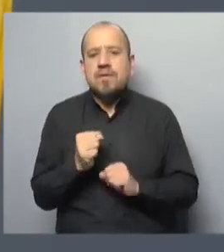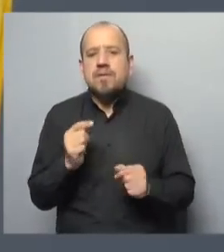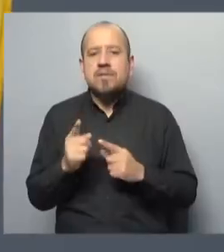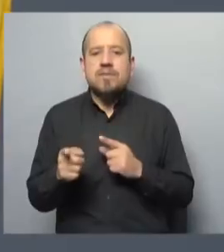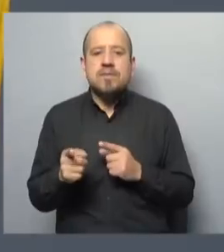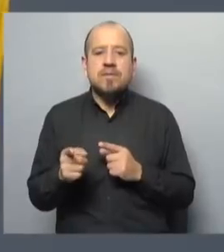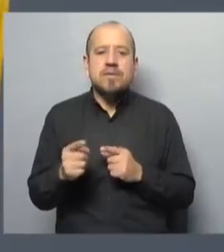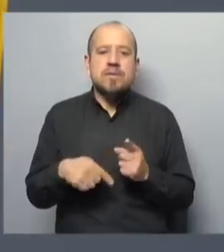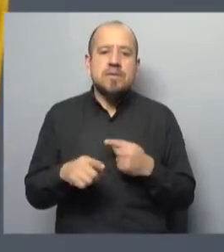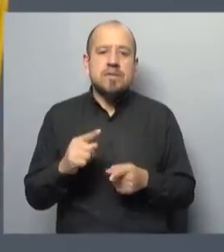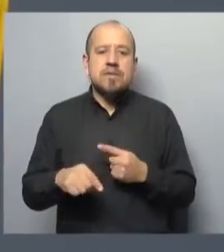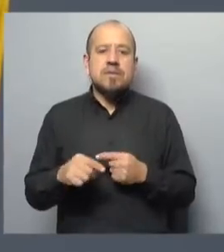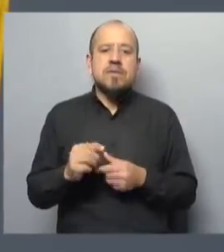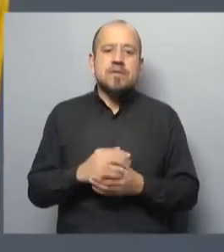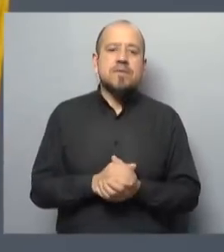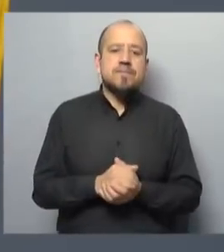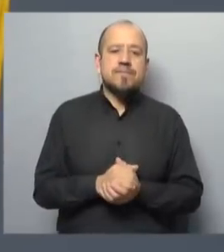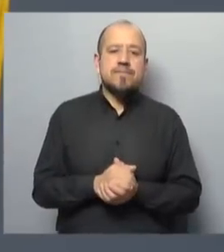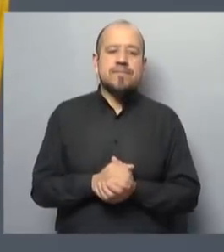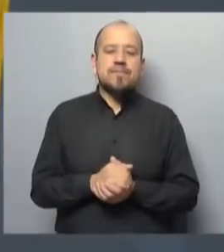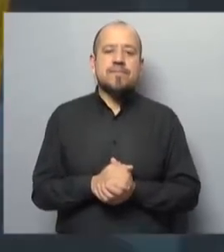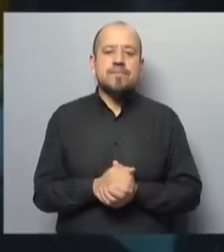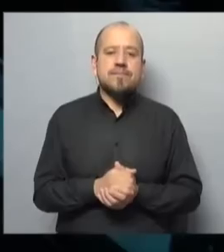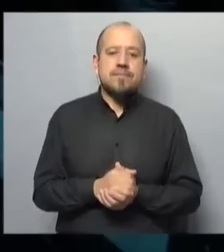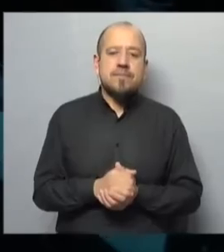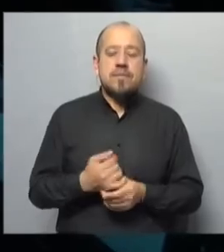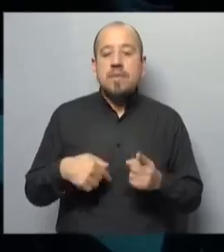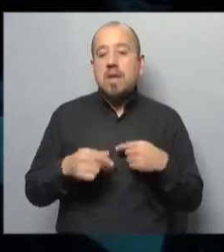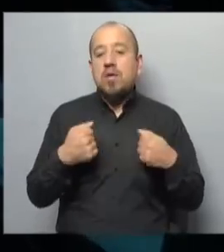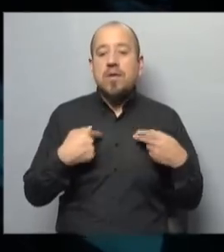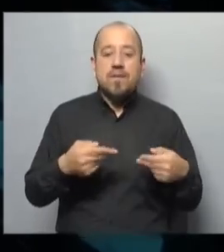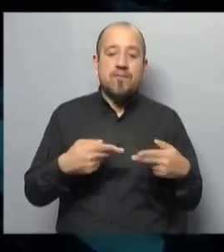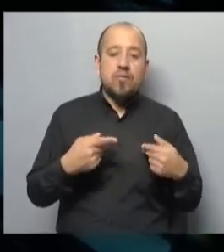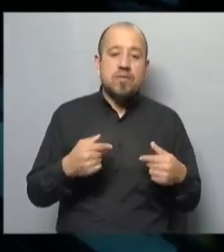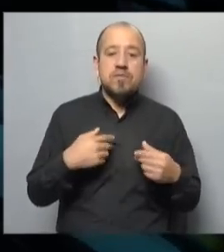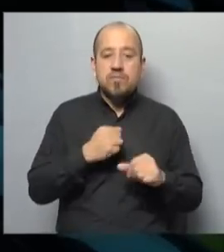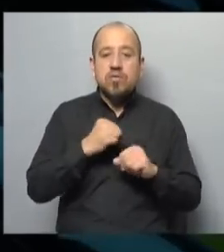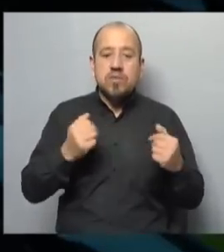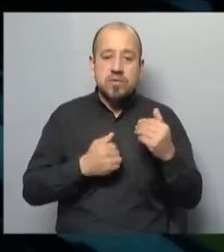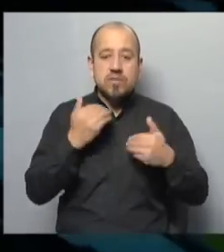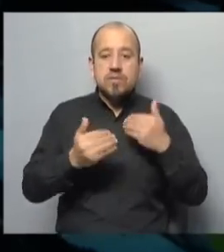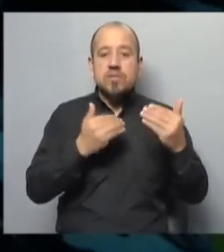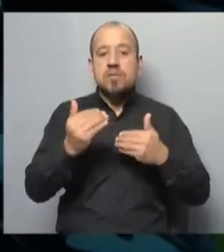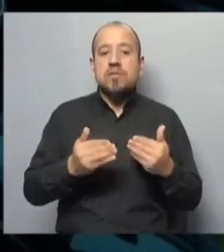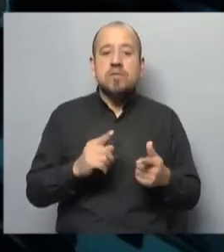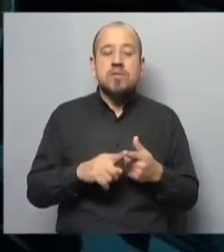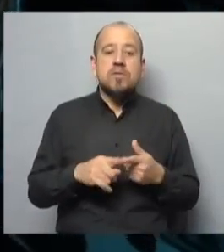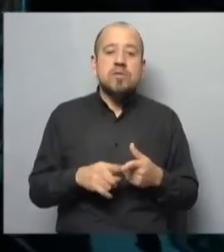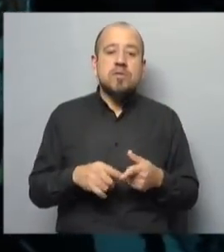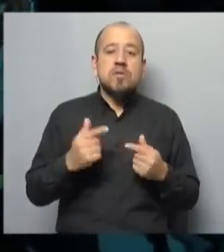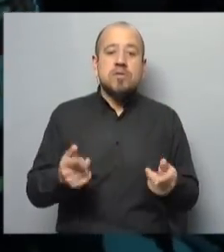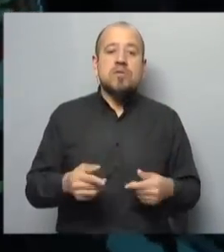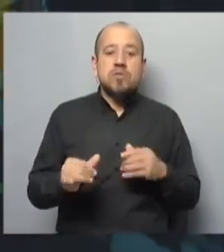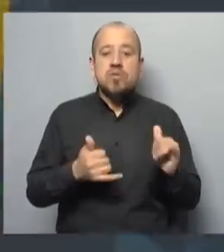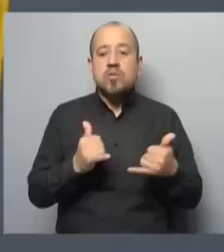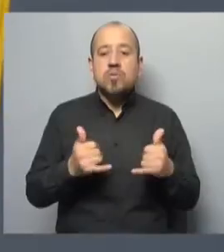de lo peor sí sí pero el fútbol tenía una carrera en definitiva medio camino sí como futbolista